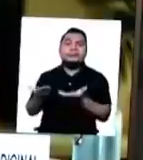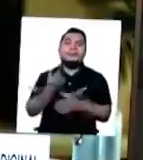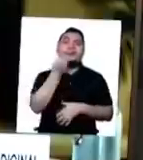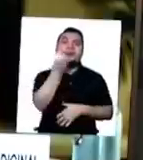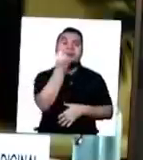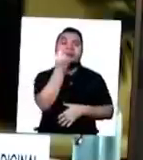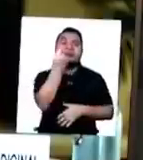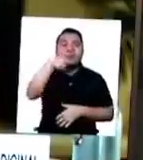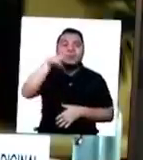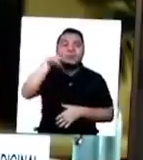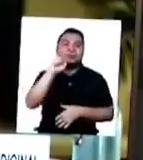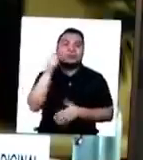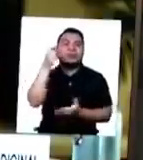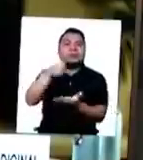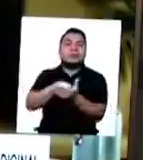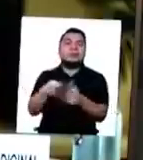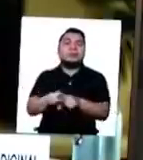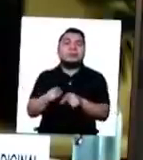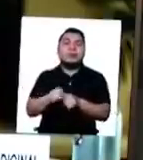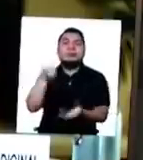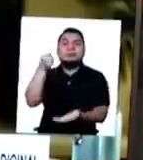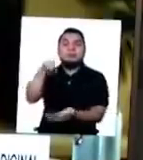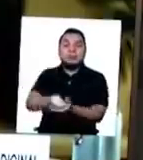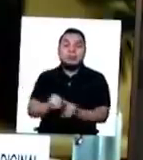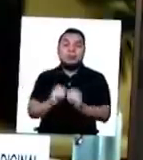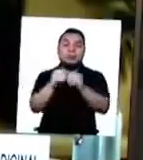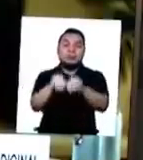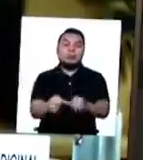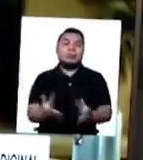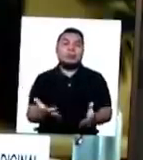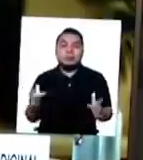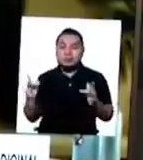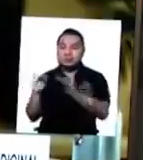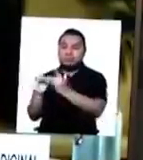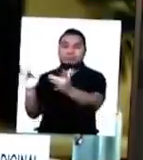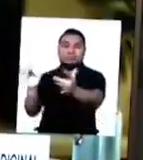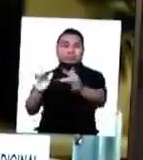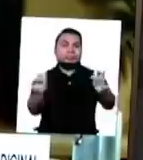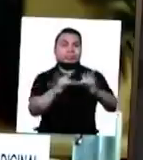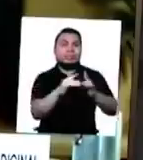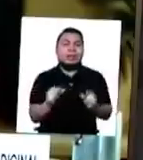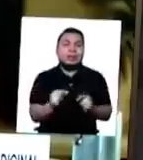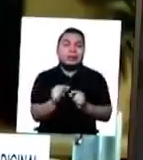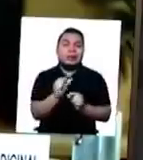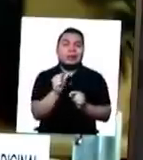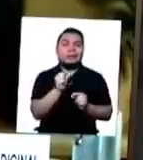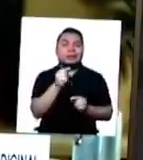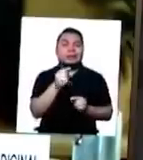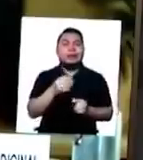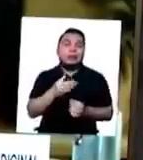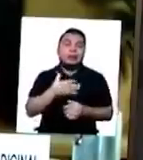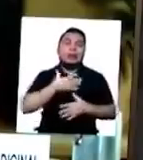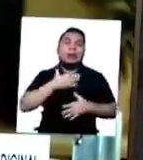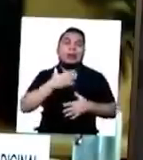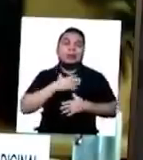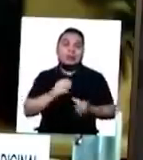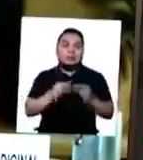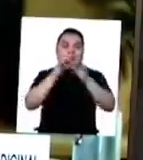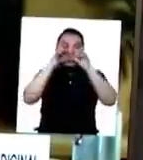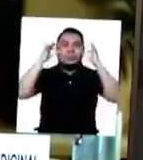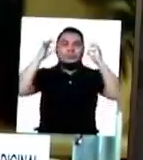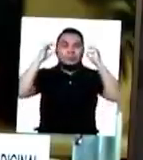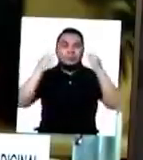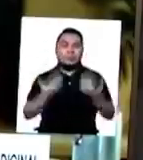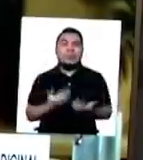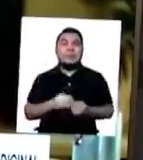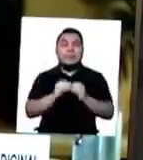tenemos? Ubicación, aislamiento y tratamiento, hacer hospitales de campaña. Han tenido que importar todos los equipos de